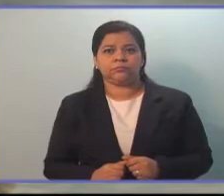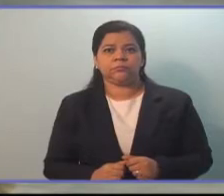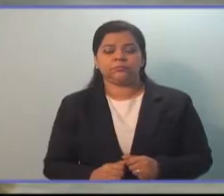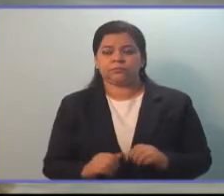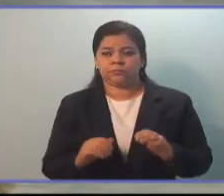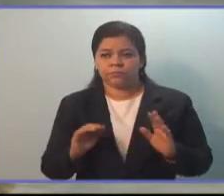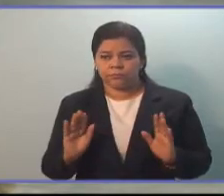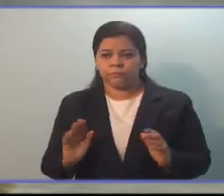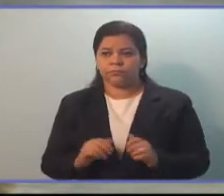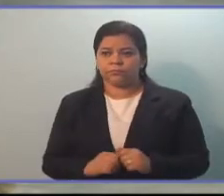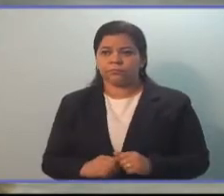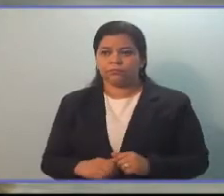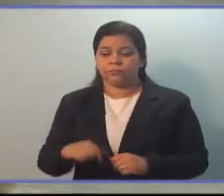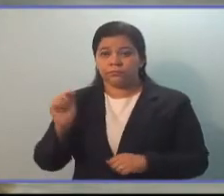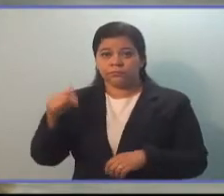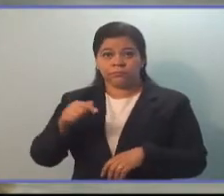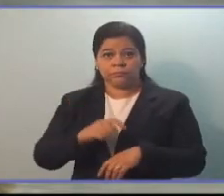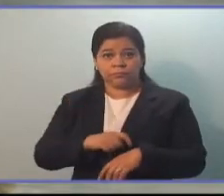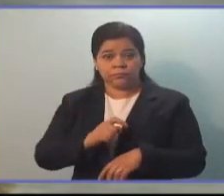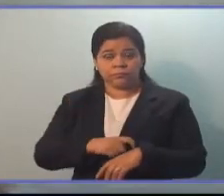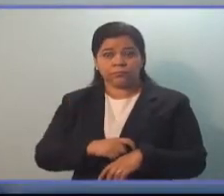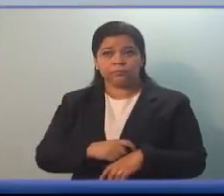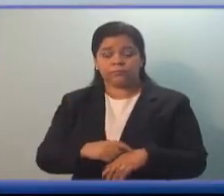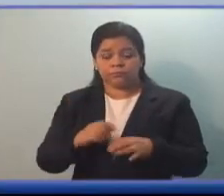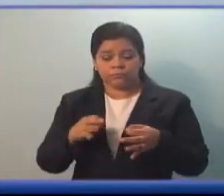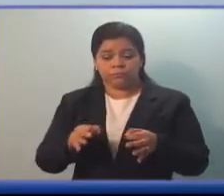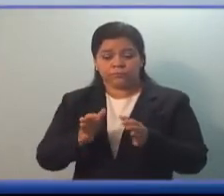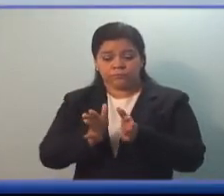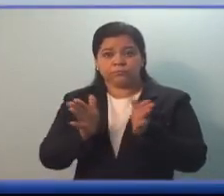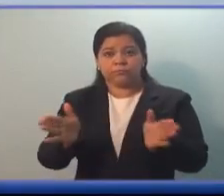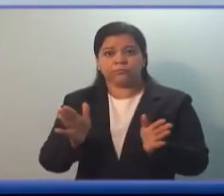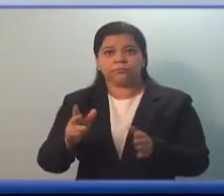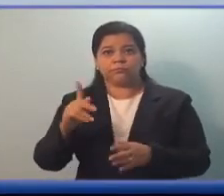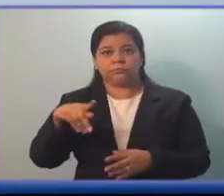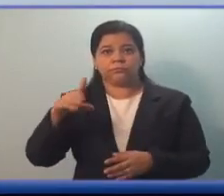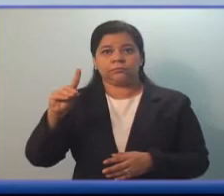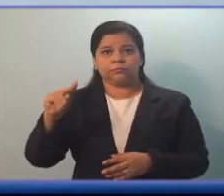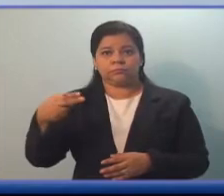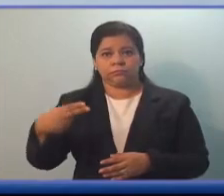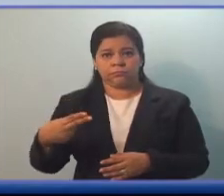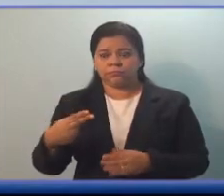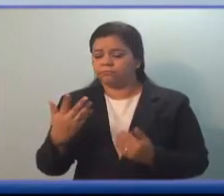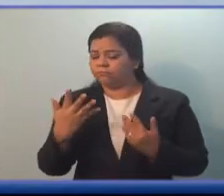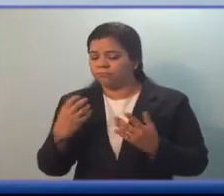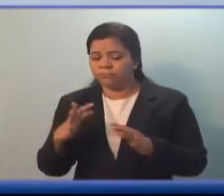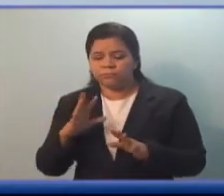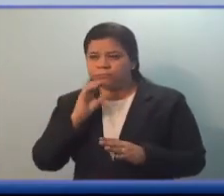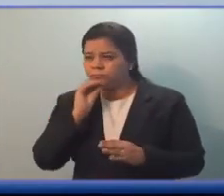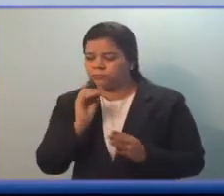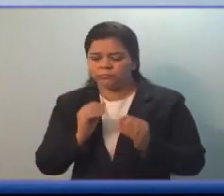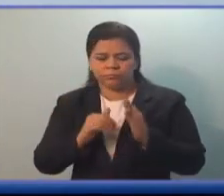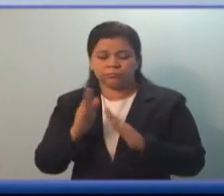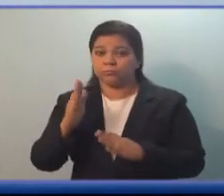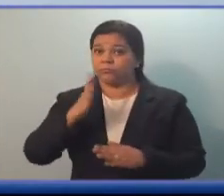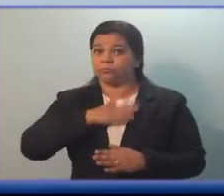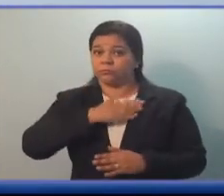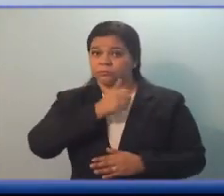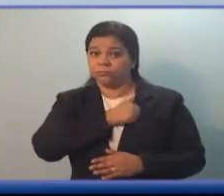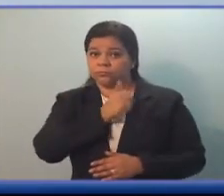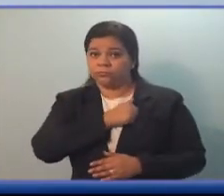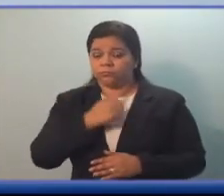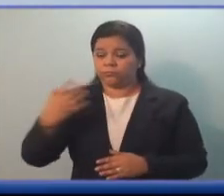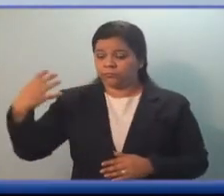Ahora, actualmente eso en términos generales con lo de la PDH, porque no quiero extenderme. Mi función como gerente